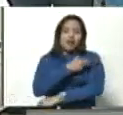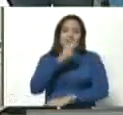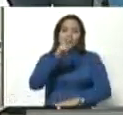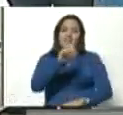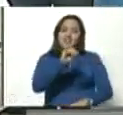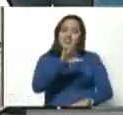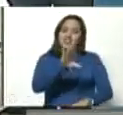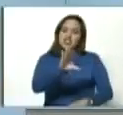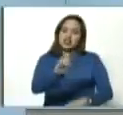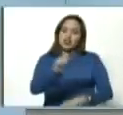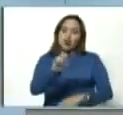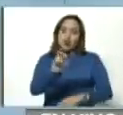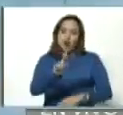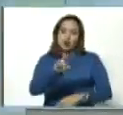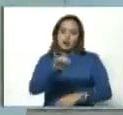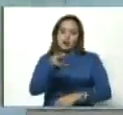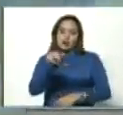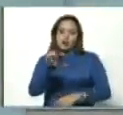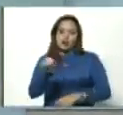Candelaria.